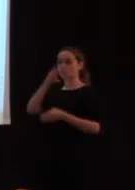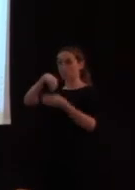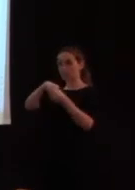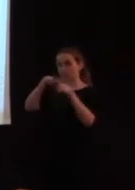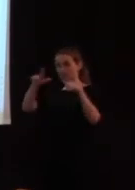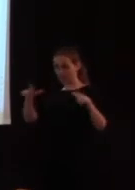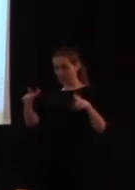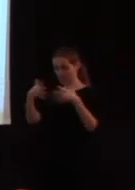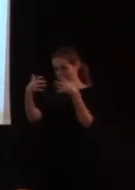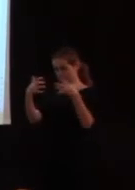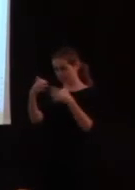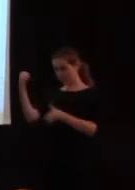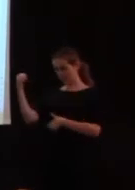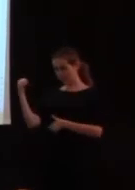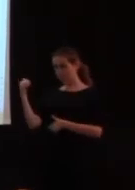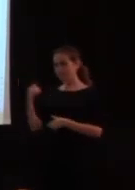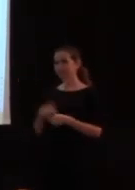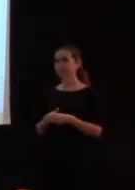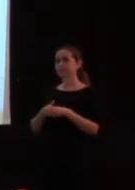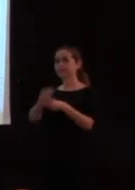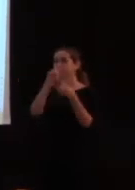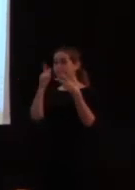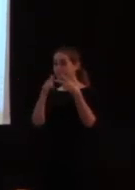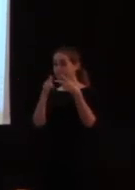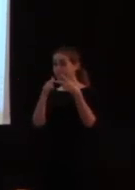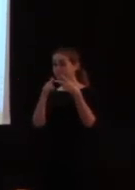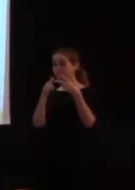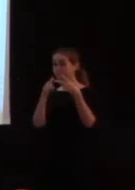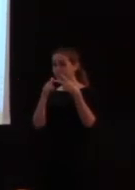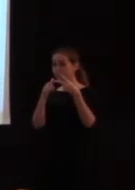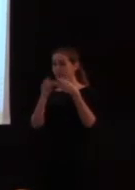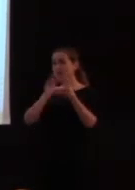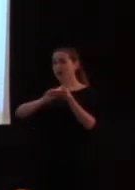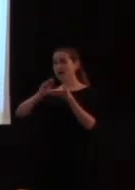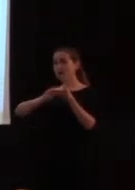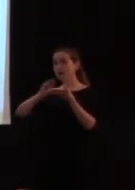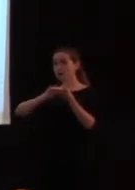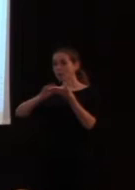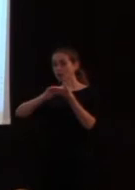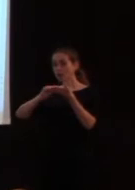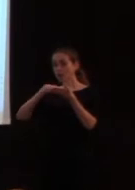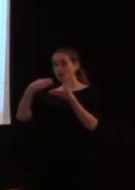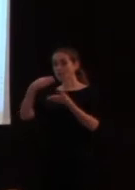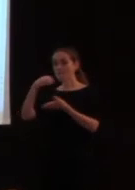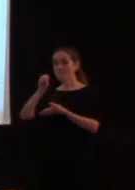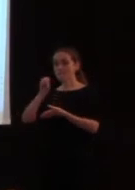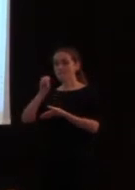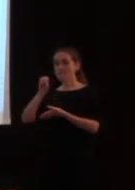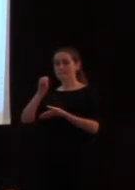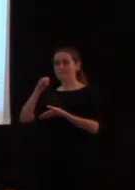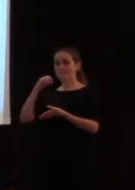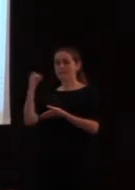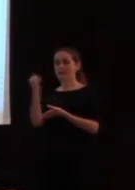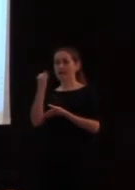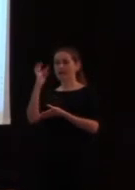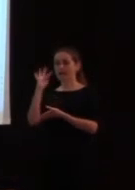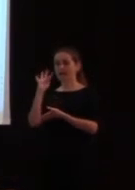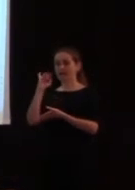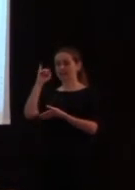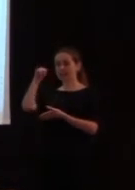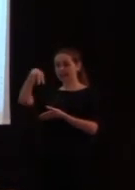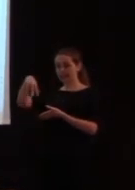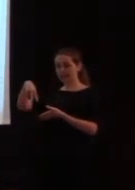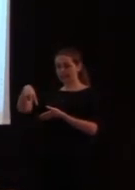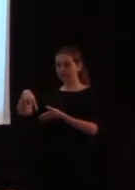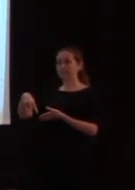artículo. Bueno, a continuación tenéis otro de un autor que se llama Bajtín. Este es lo que os tengo una razón, y es que es, cuando